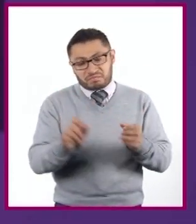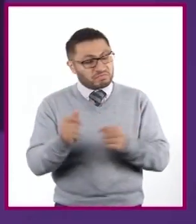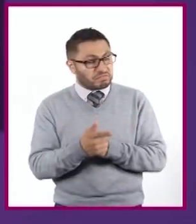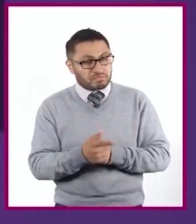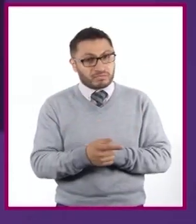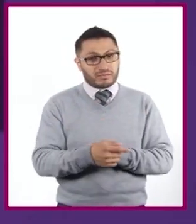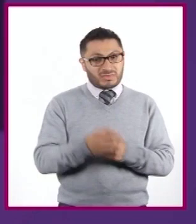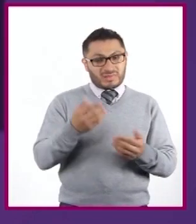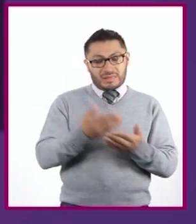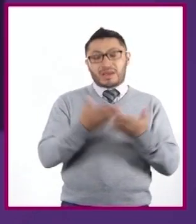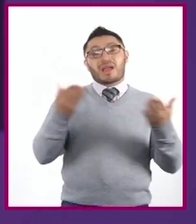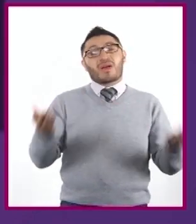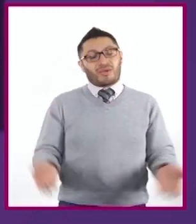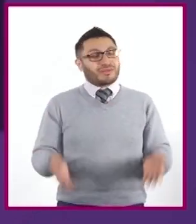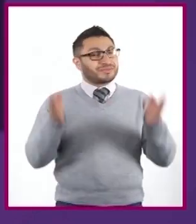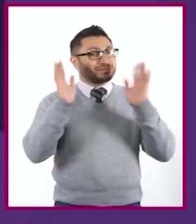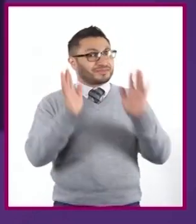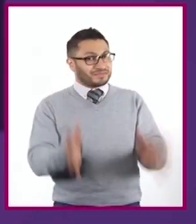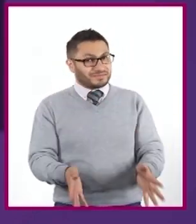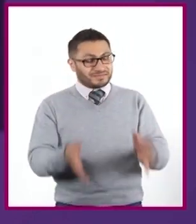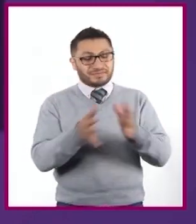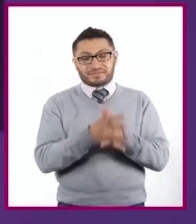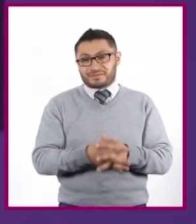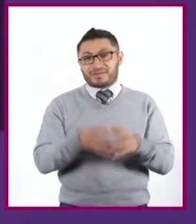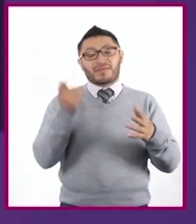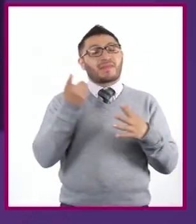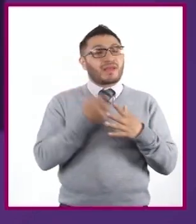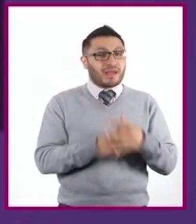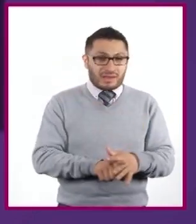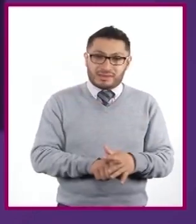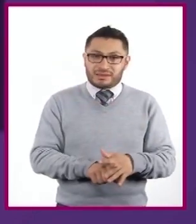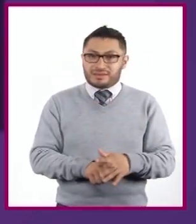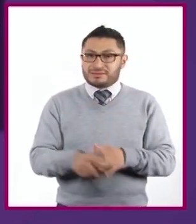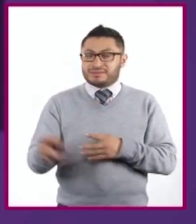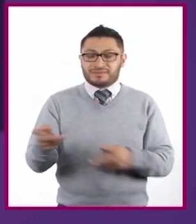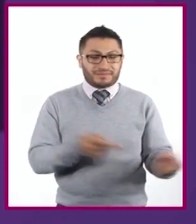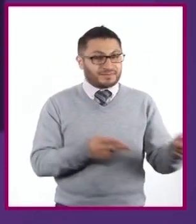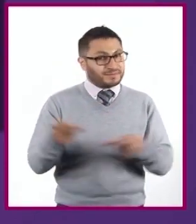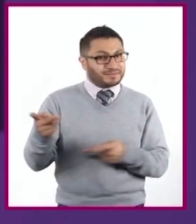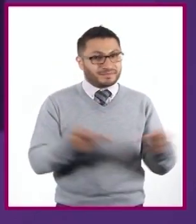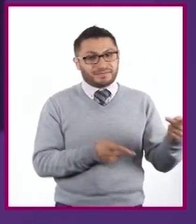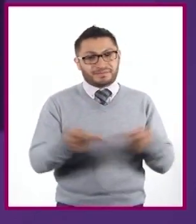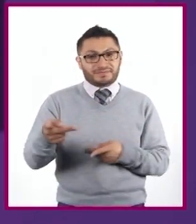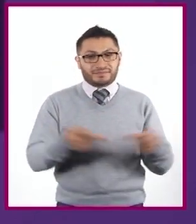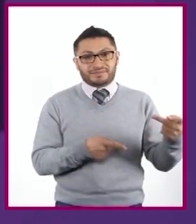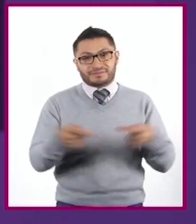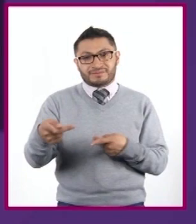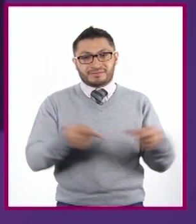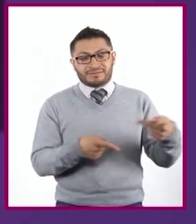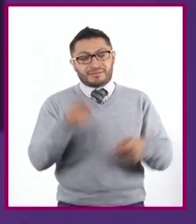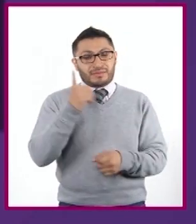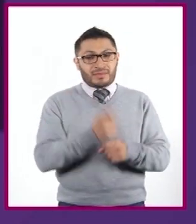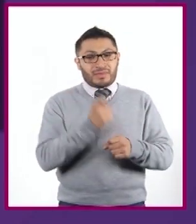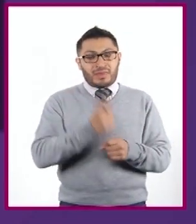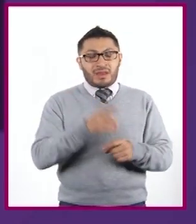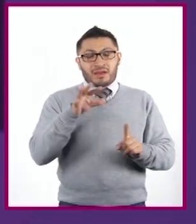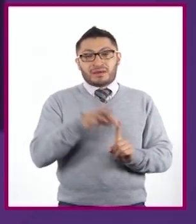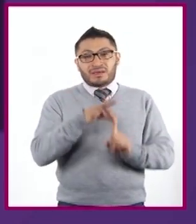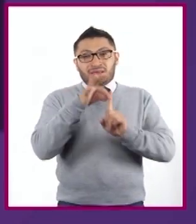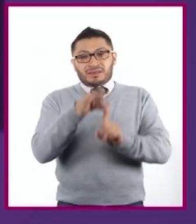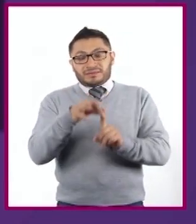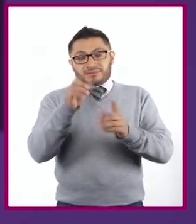sí, manos a la obra. Comencemos la preparación. Tomemos el primer ingrediente, un